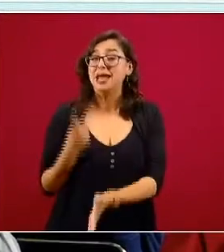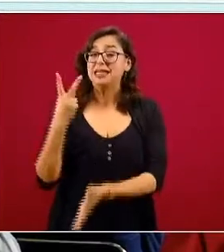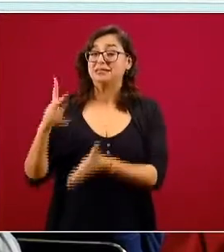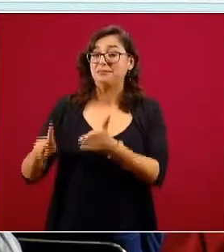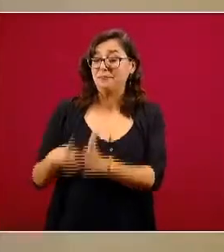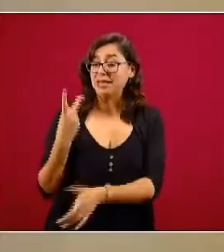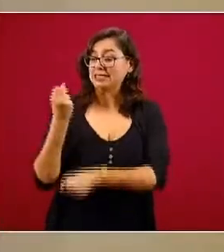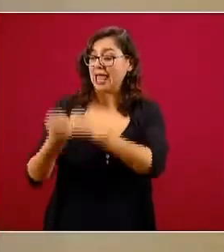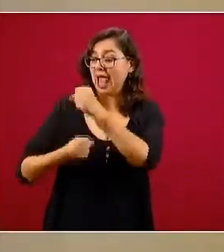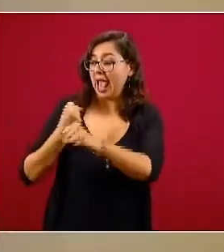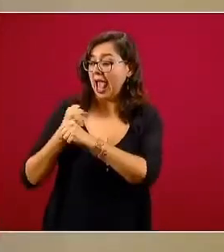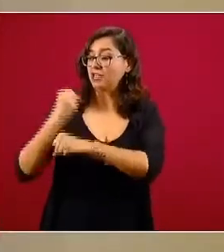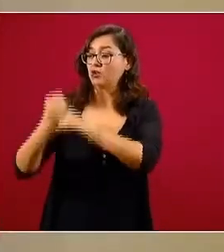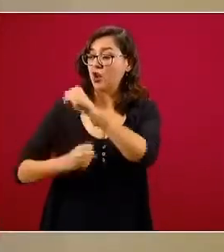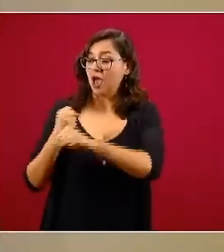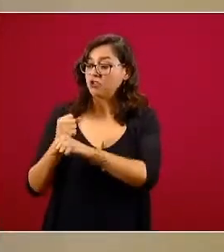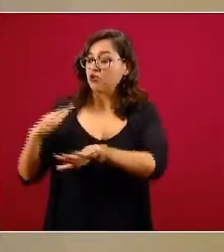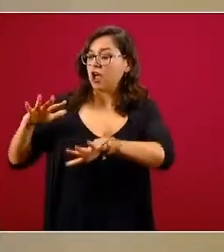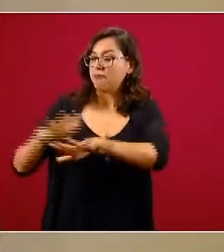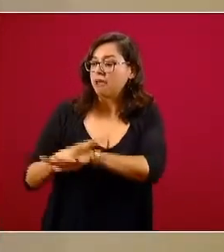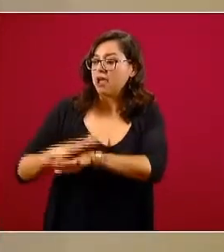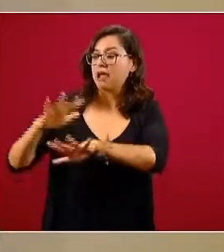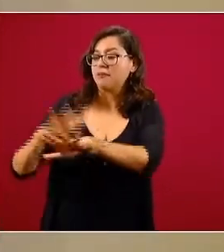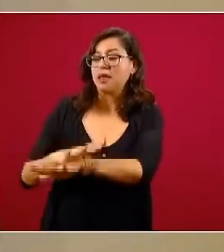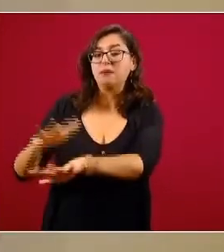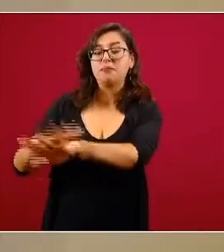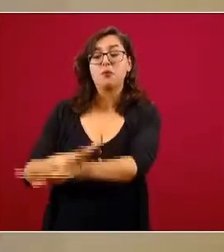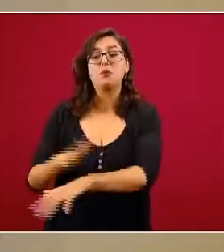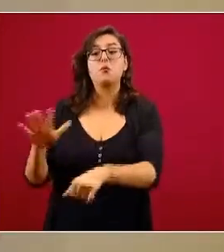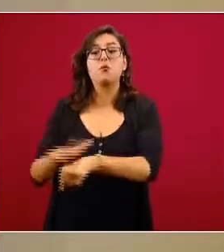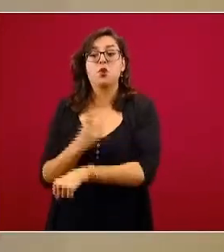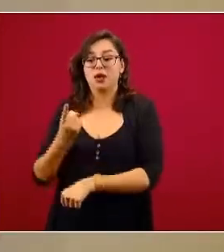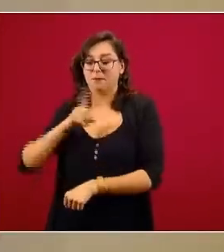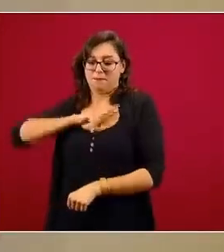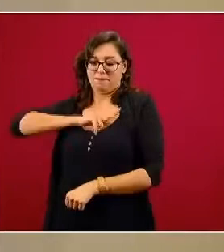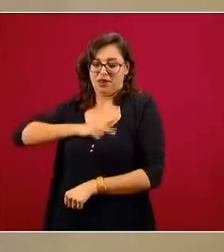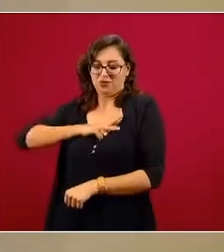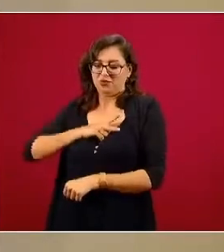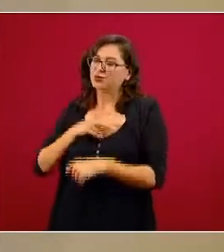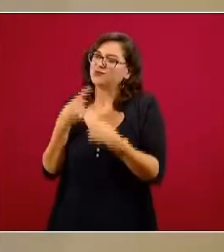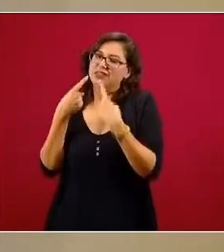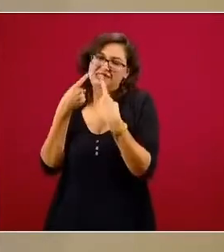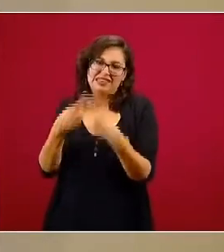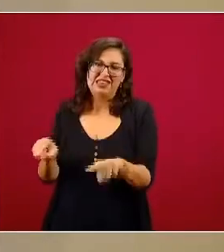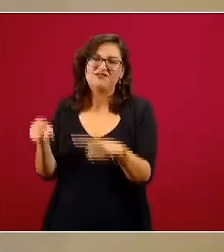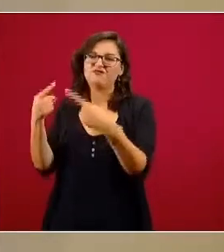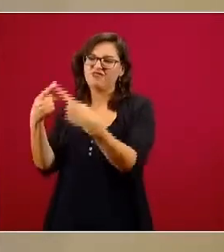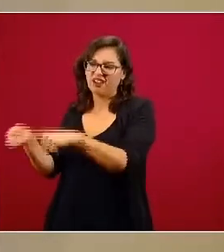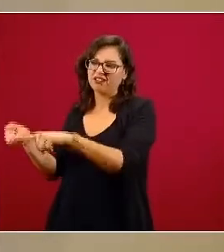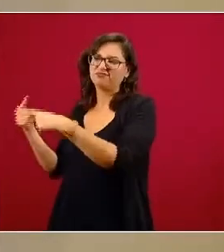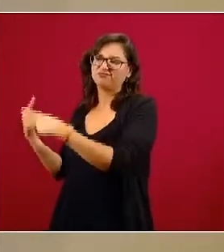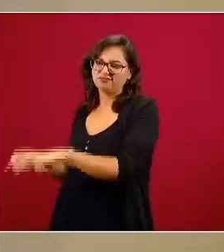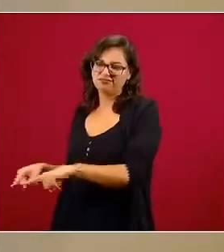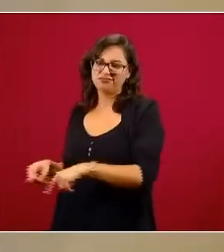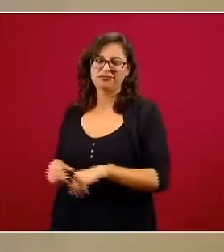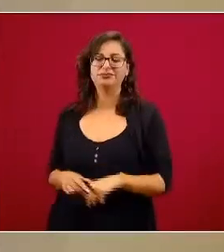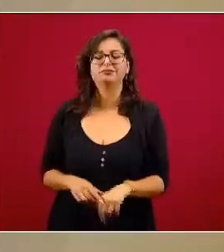son razonablemente diferentes a los anticuerpos de la persona que fue